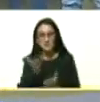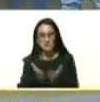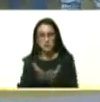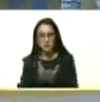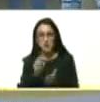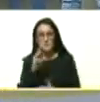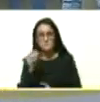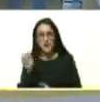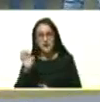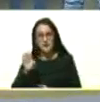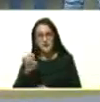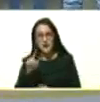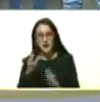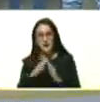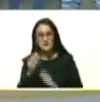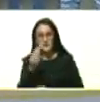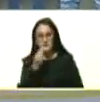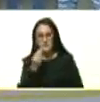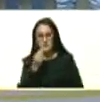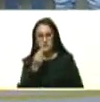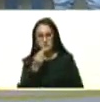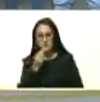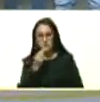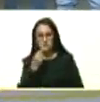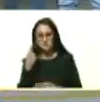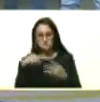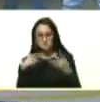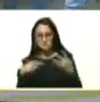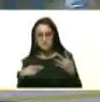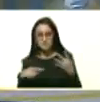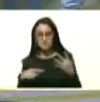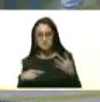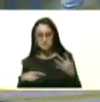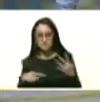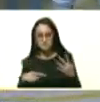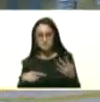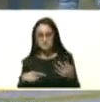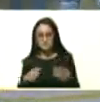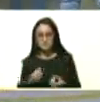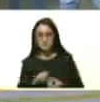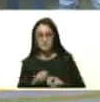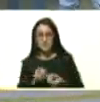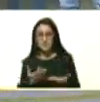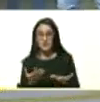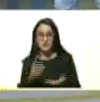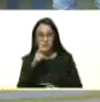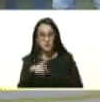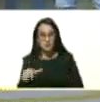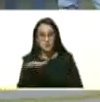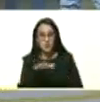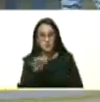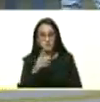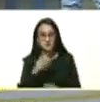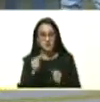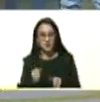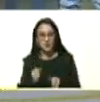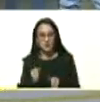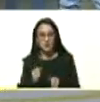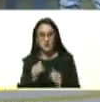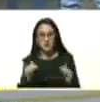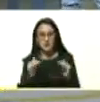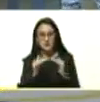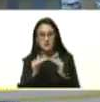escolar, las casas de alimentación, entre otros instrumentos para garantizarle a nuestro pueblo su seguridad, su